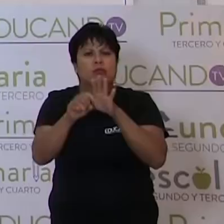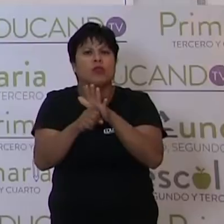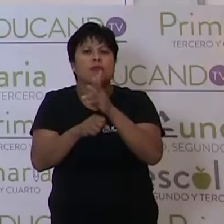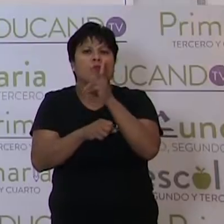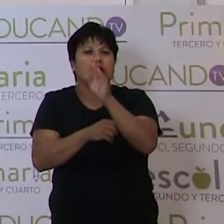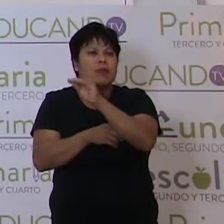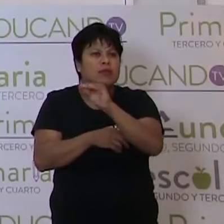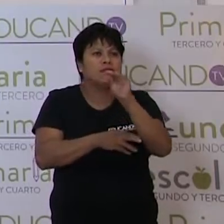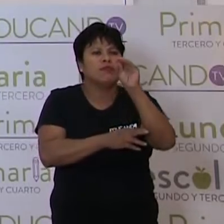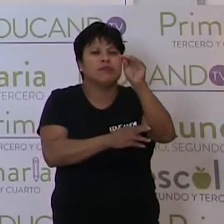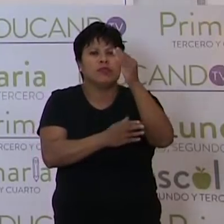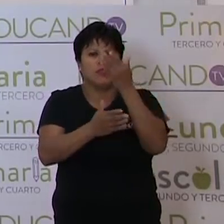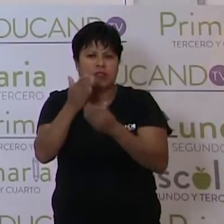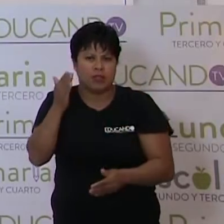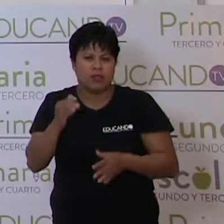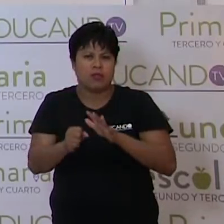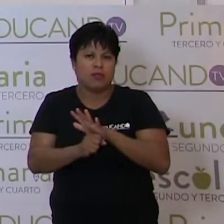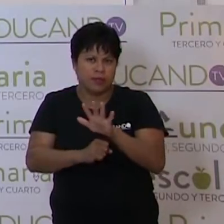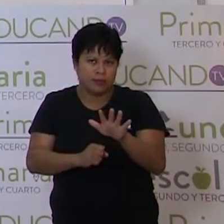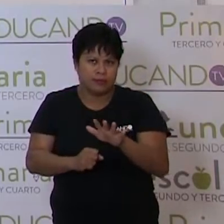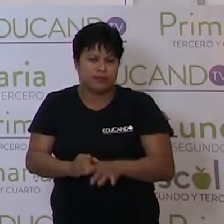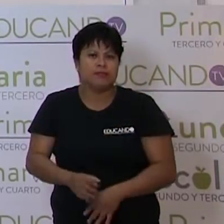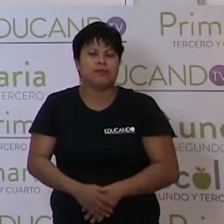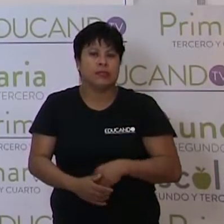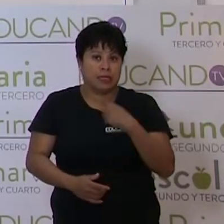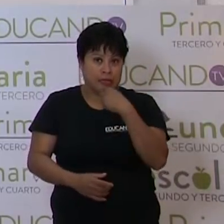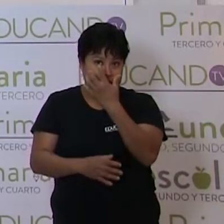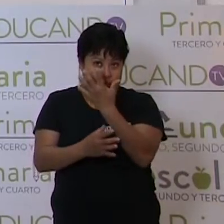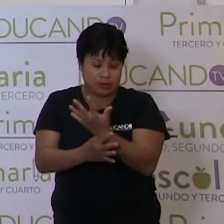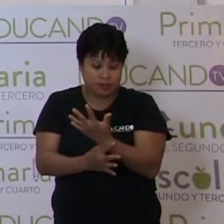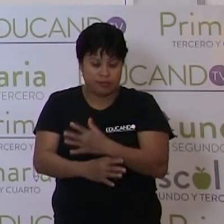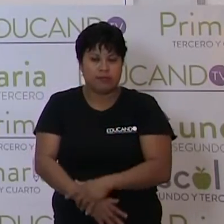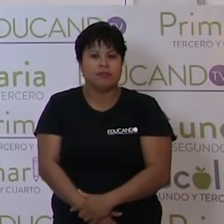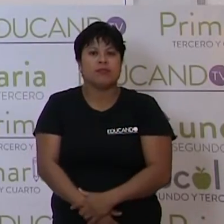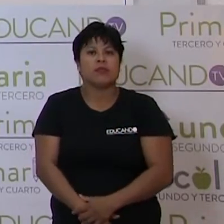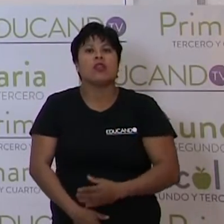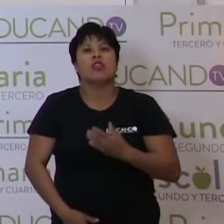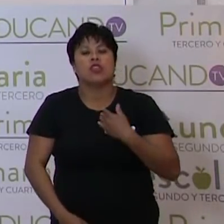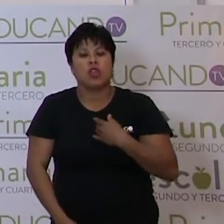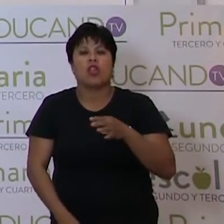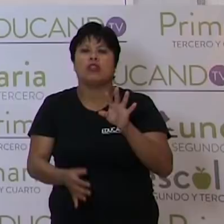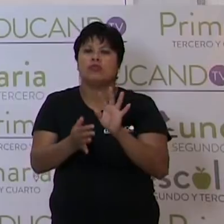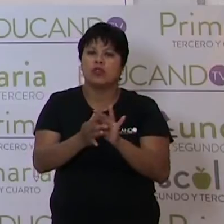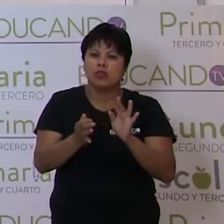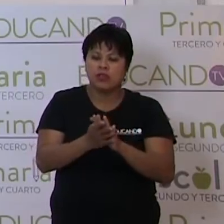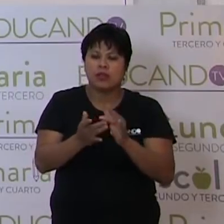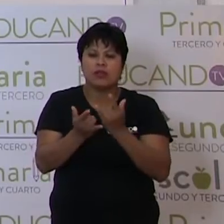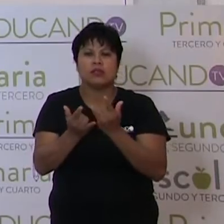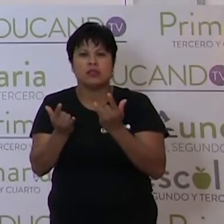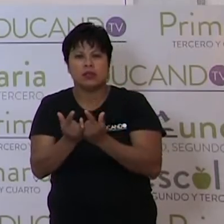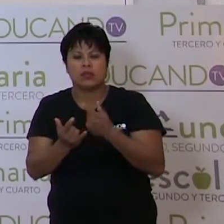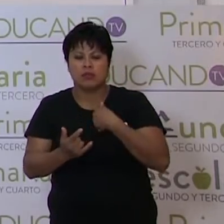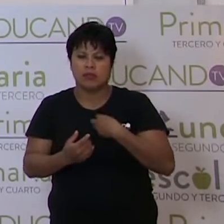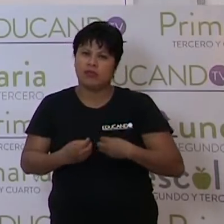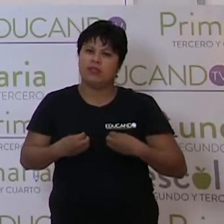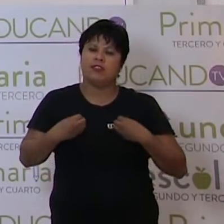cuál es la palabra que le hace falta. Dice así: les voy a contar la historia de mi